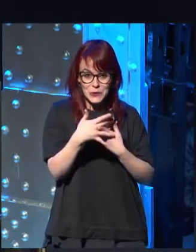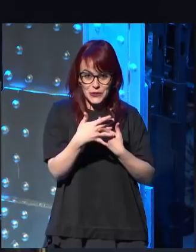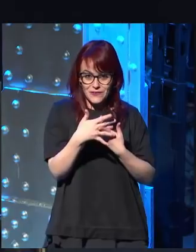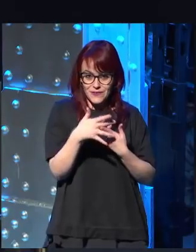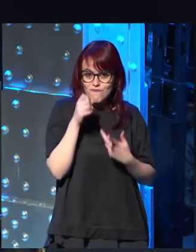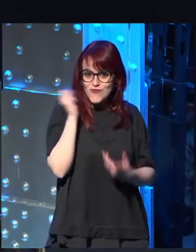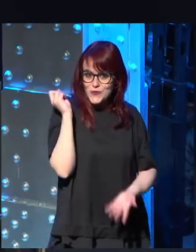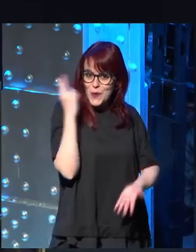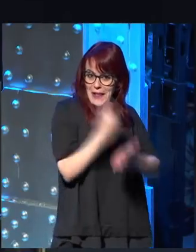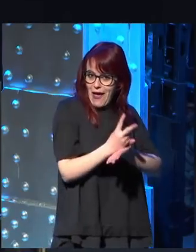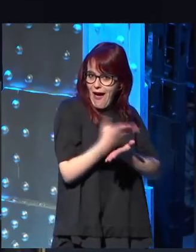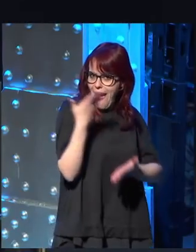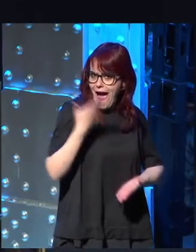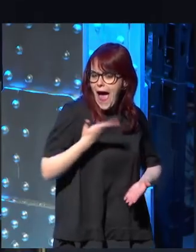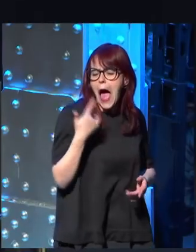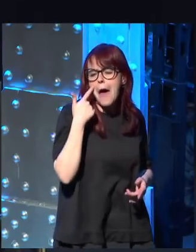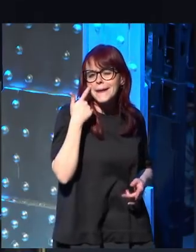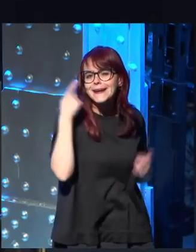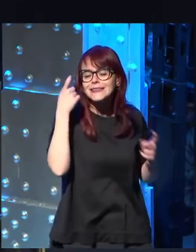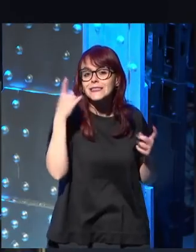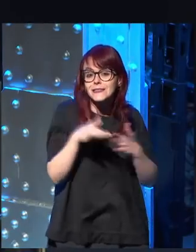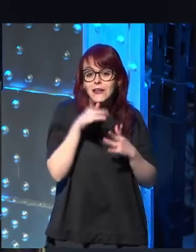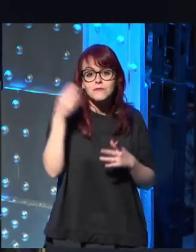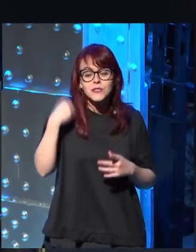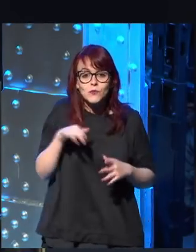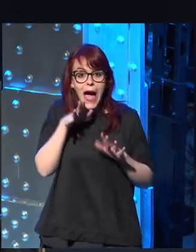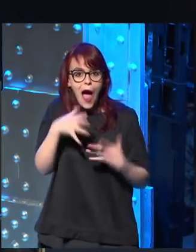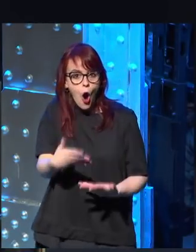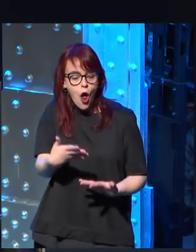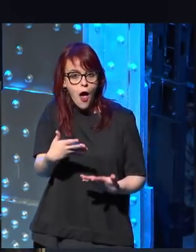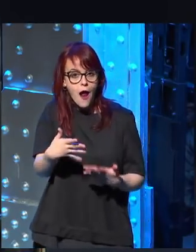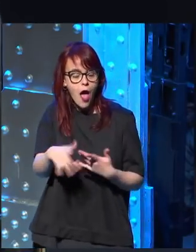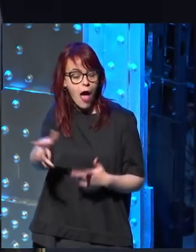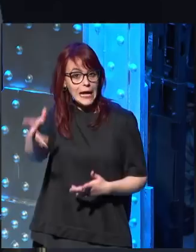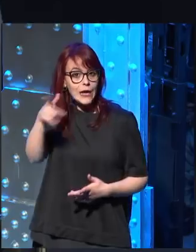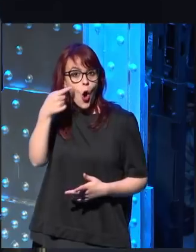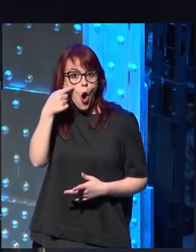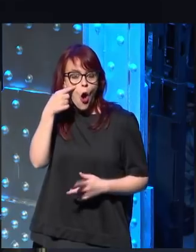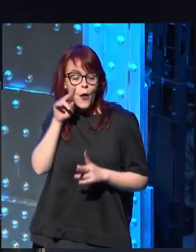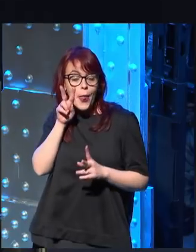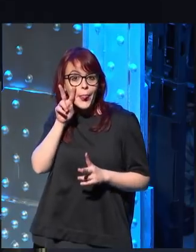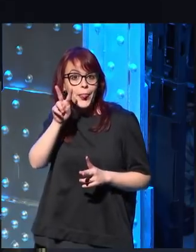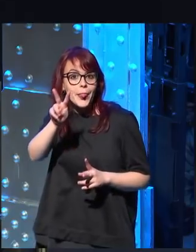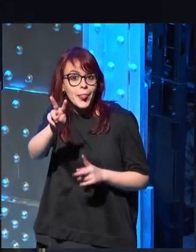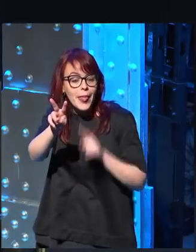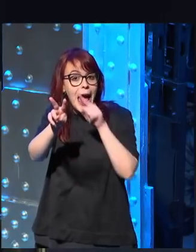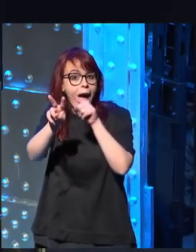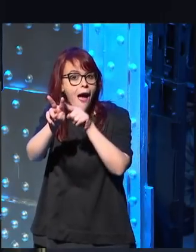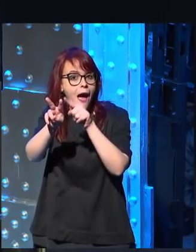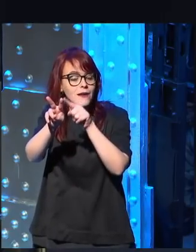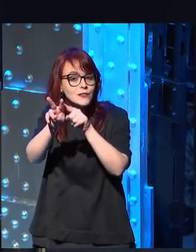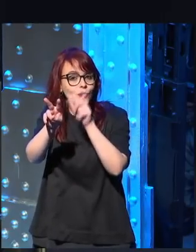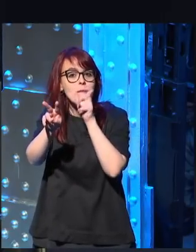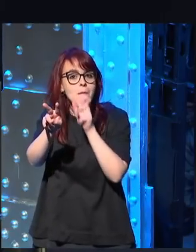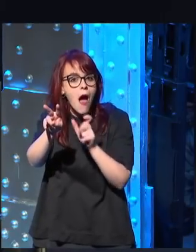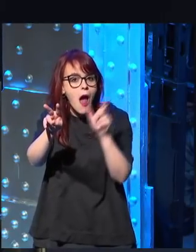tan desafiadora que es decir, ¿cómo se cuenta esto que tengo ahora mismo delante del ojo? ¿Cómo puedo convertir en